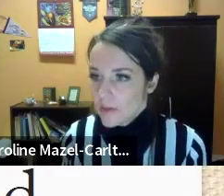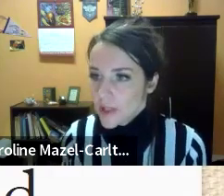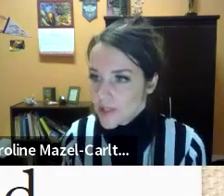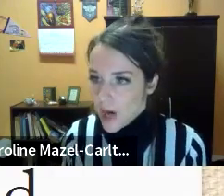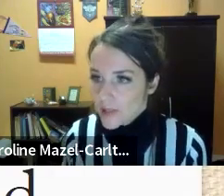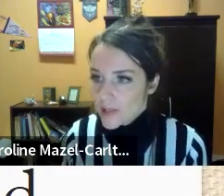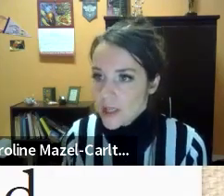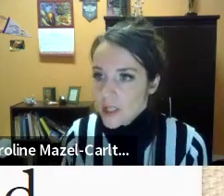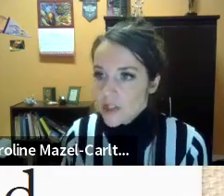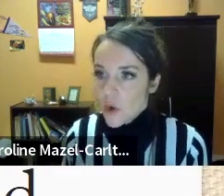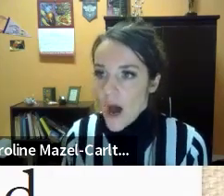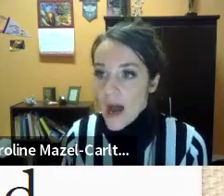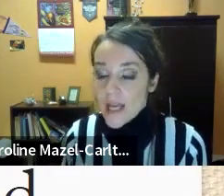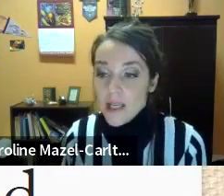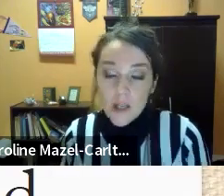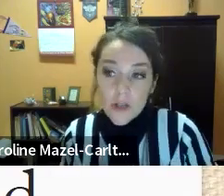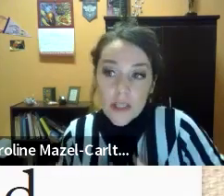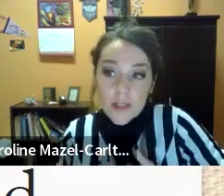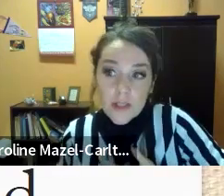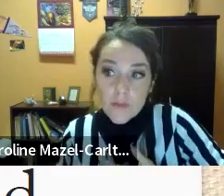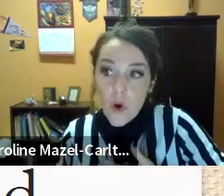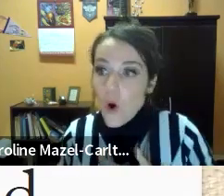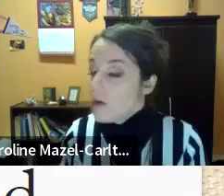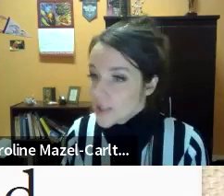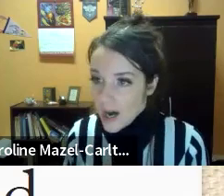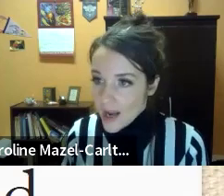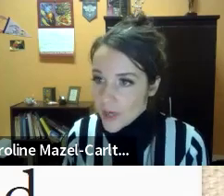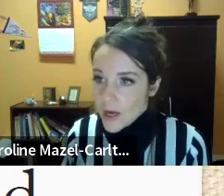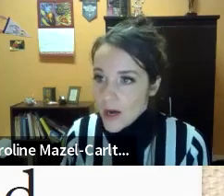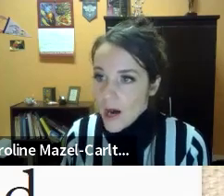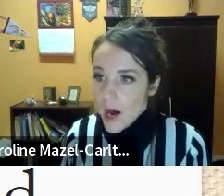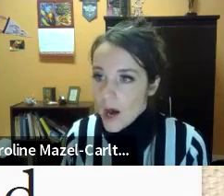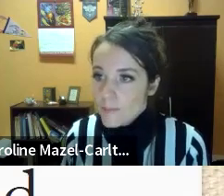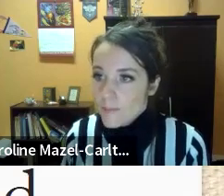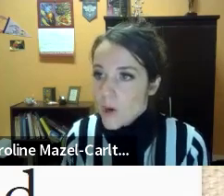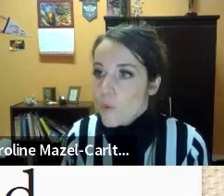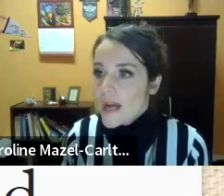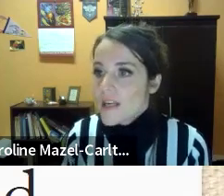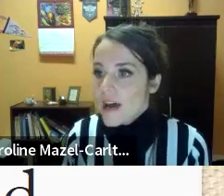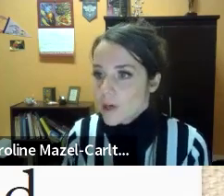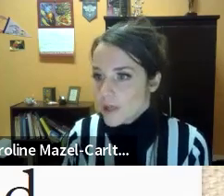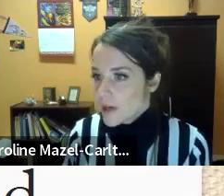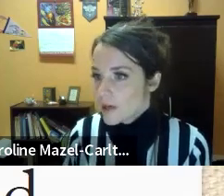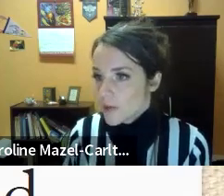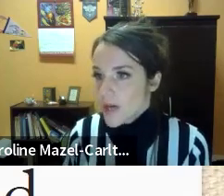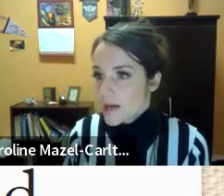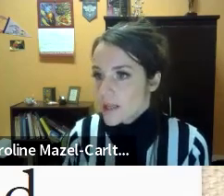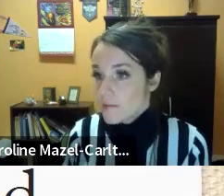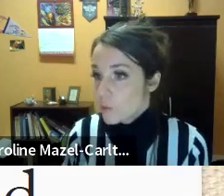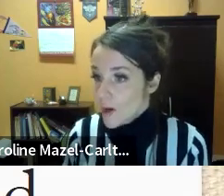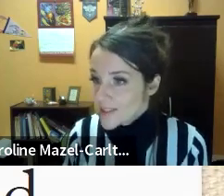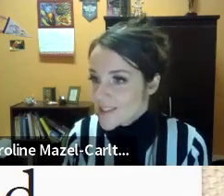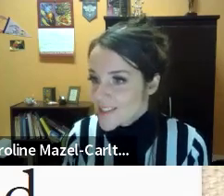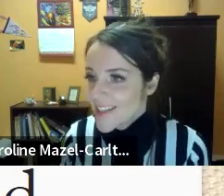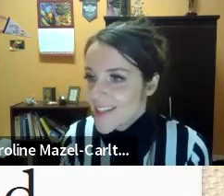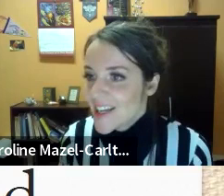un hospital. No ha hablado de estos pensamientos. Entonces yo oigo esto siempre, pero lo que